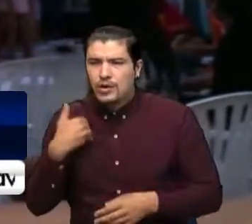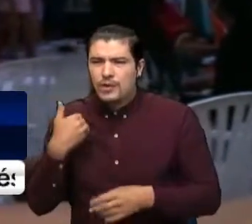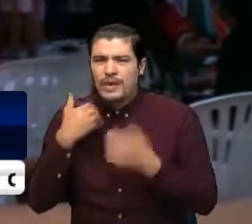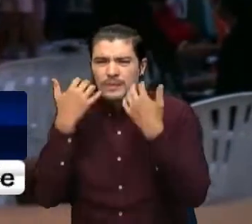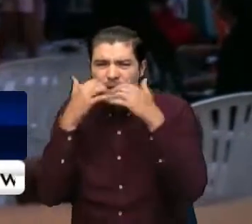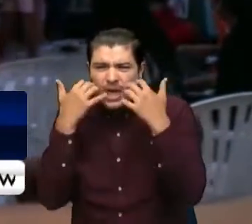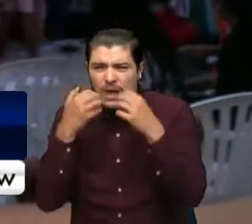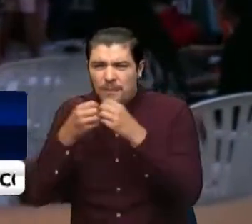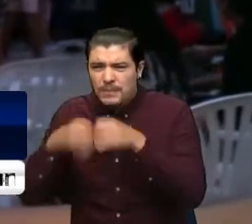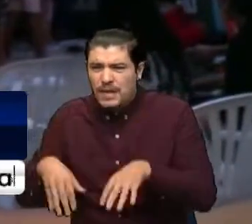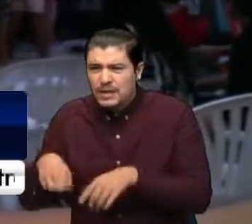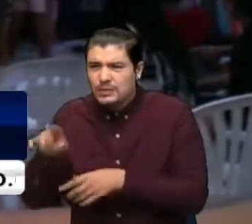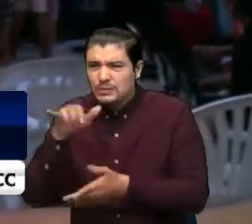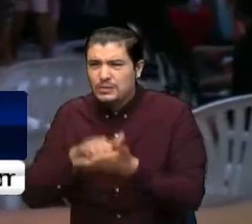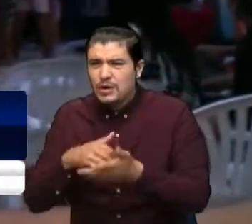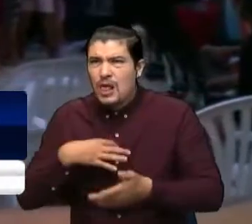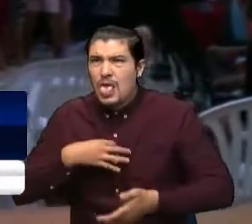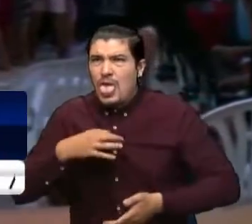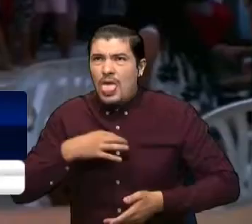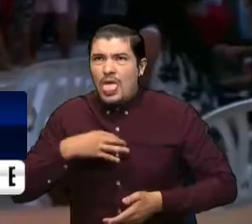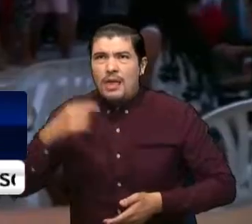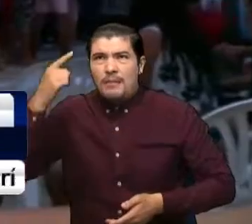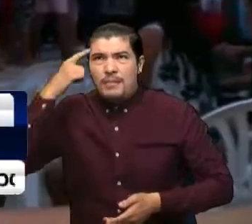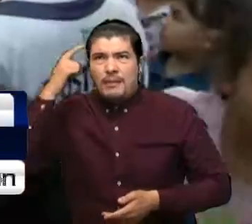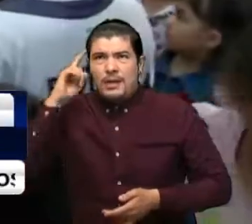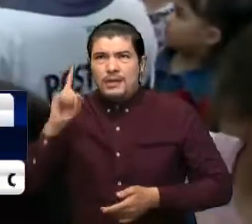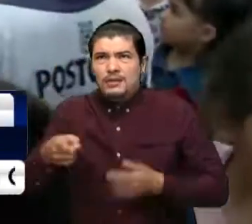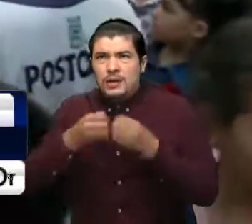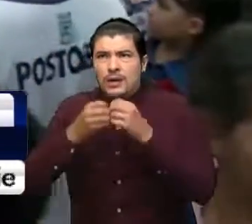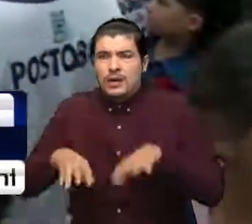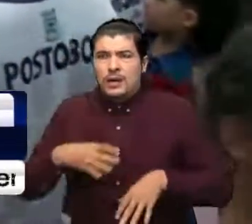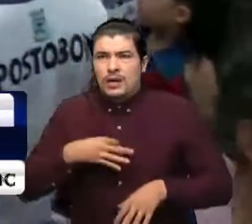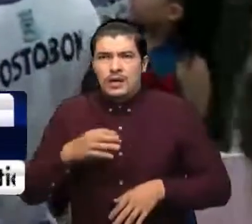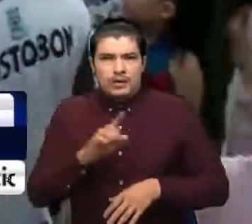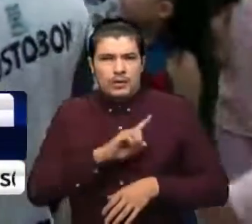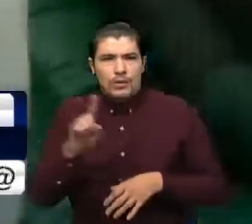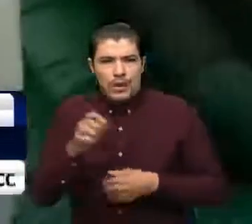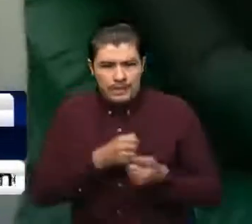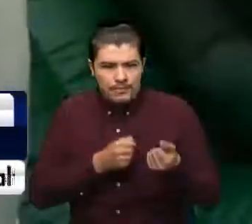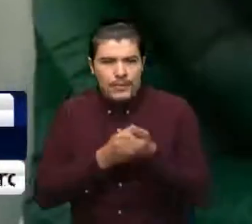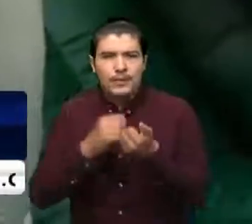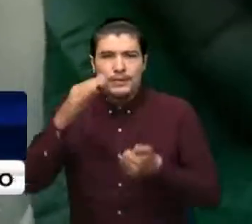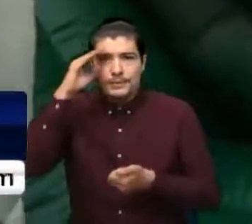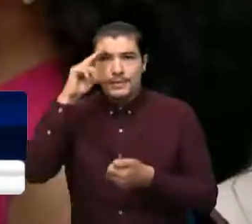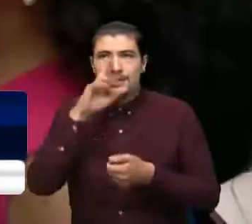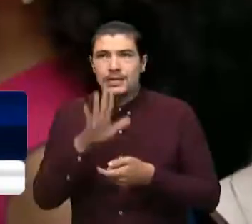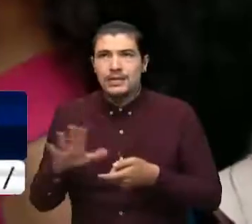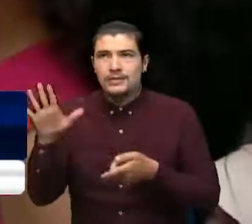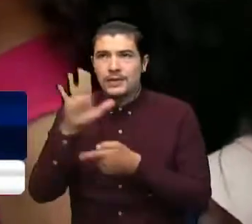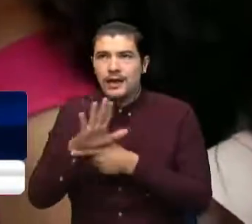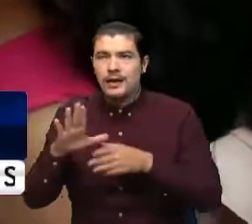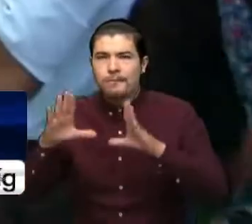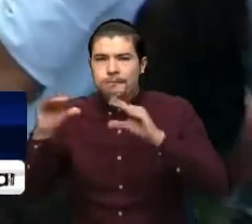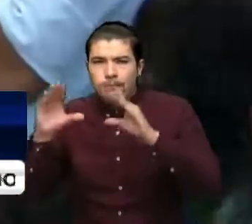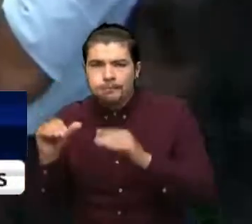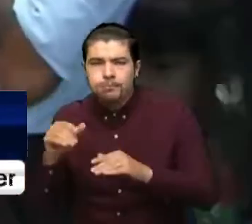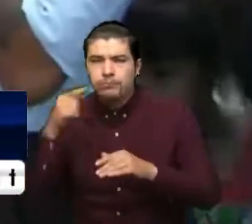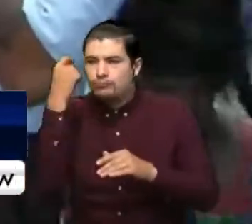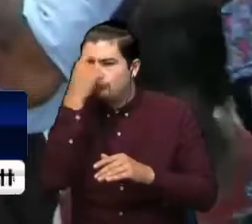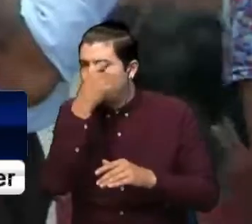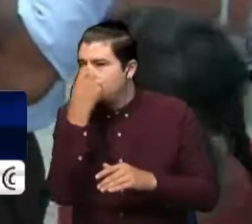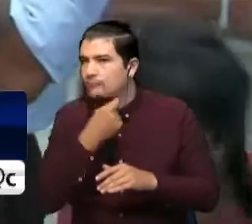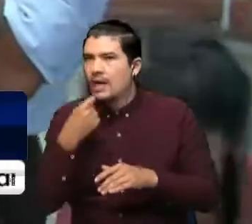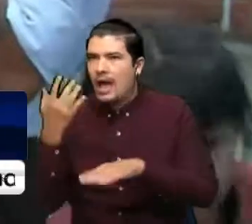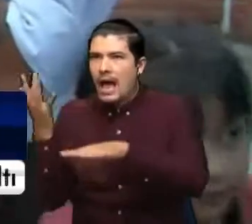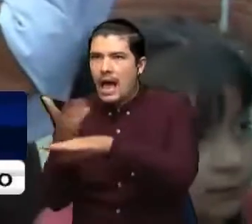miedo al uniforme, que lo pierdan el miedo y que cuenten con la Policía Nacional. Inflables, pintucaritas, payasos y arte